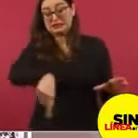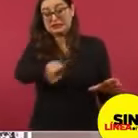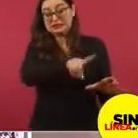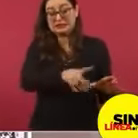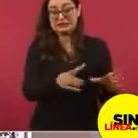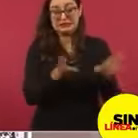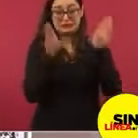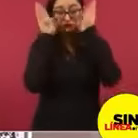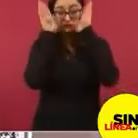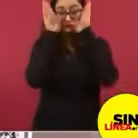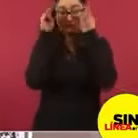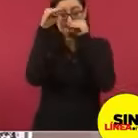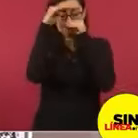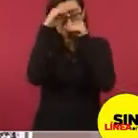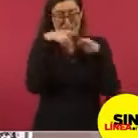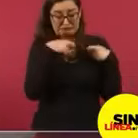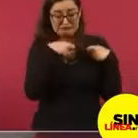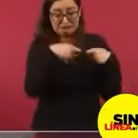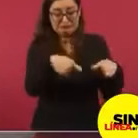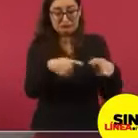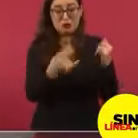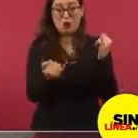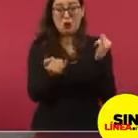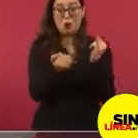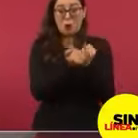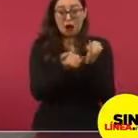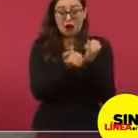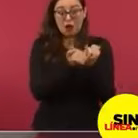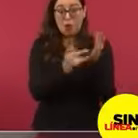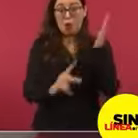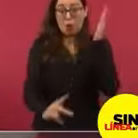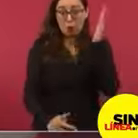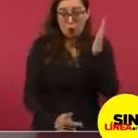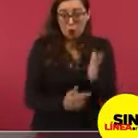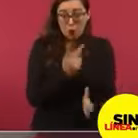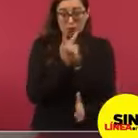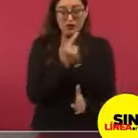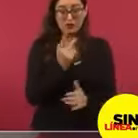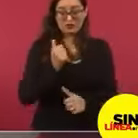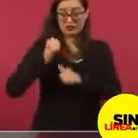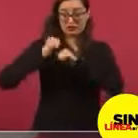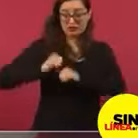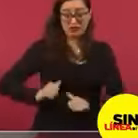conservadores, podrían.